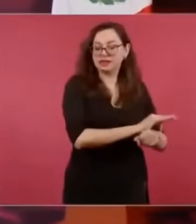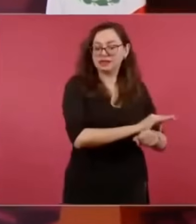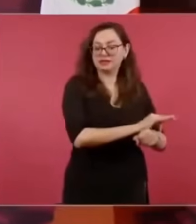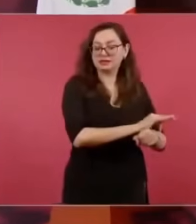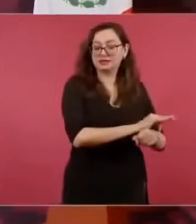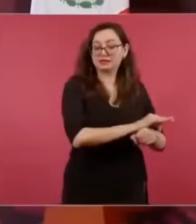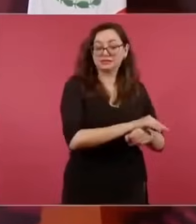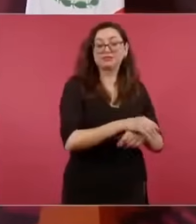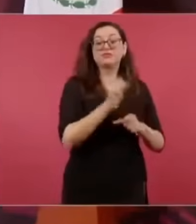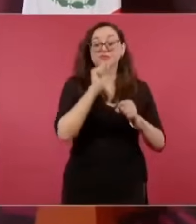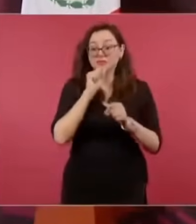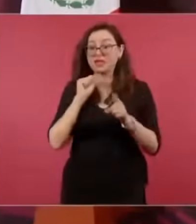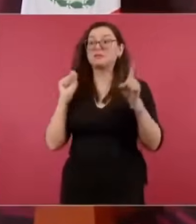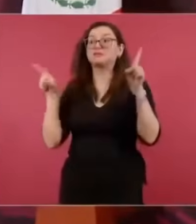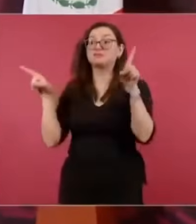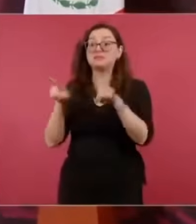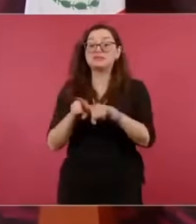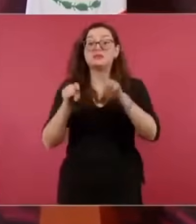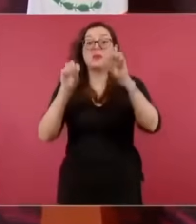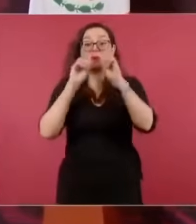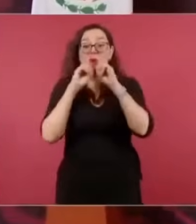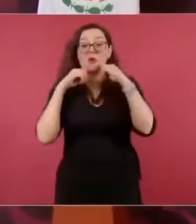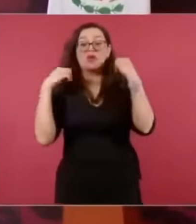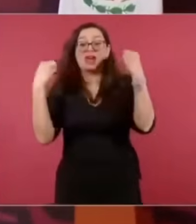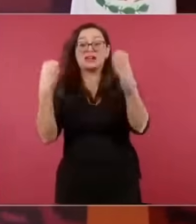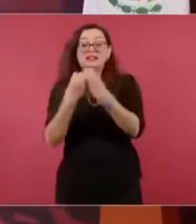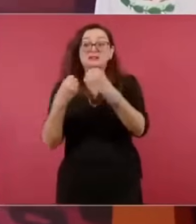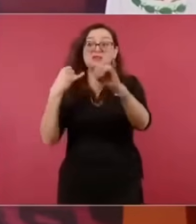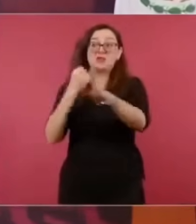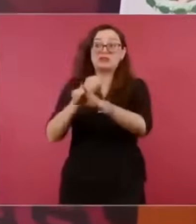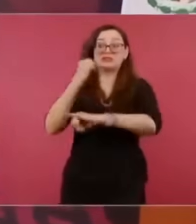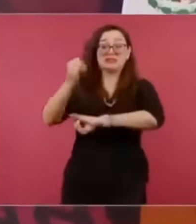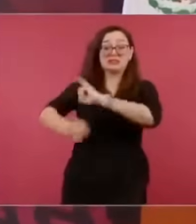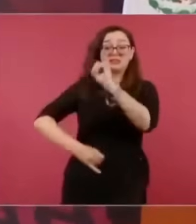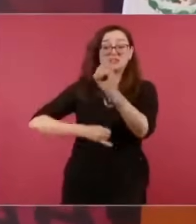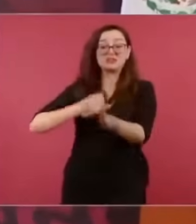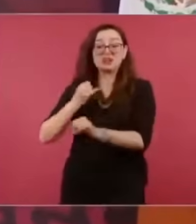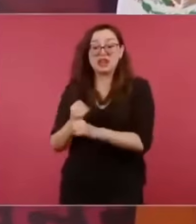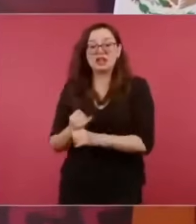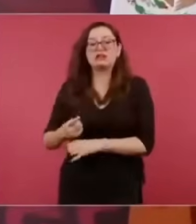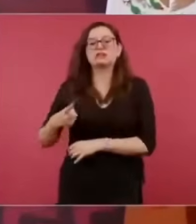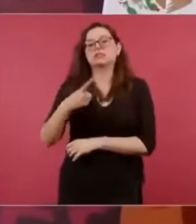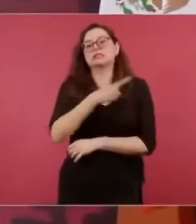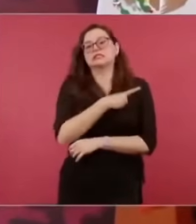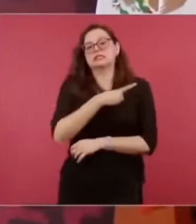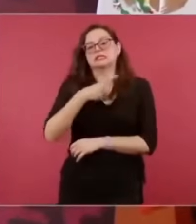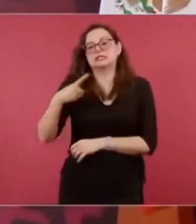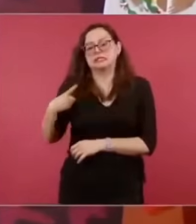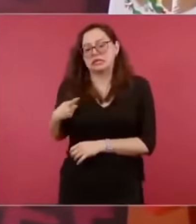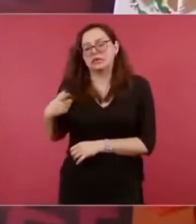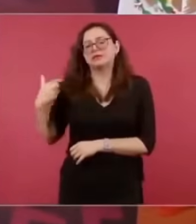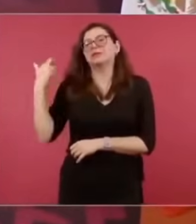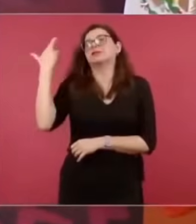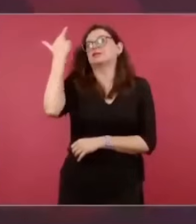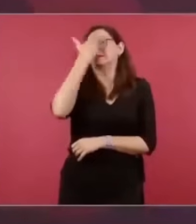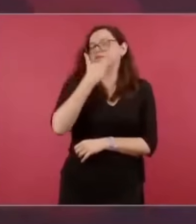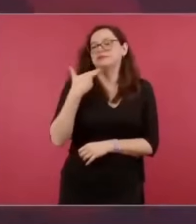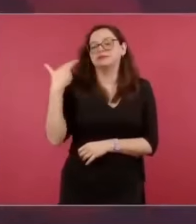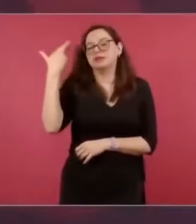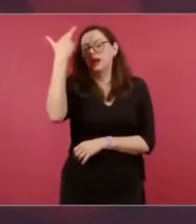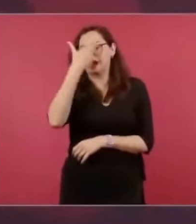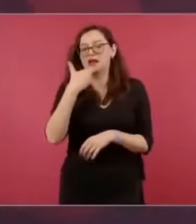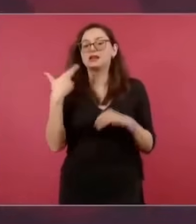Así se tiene que hacer una revisión de todos esos organismos